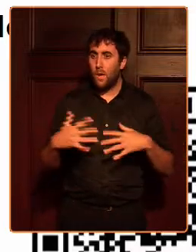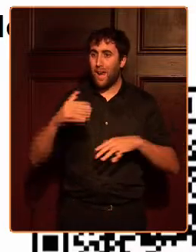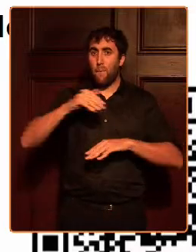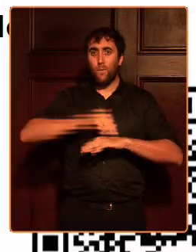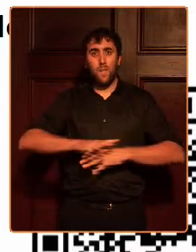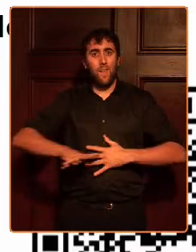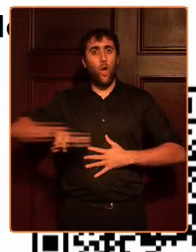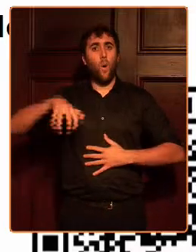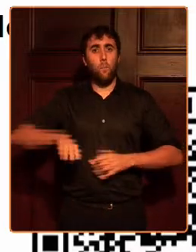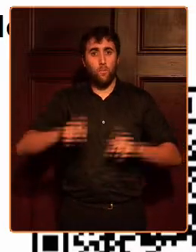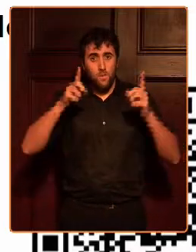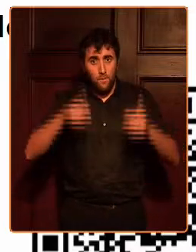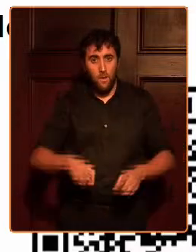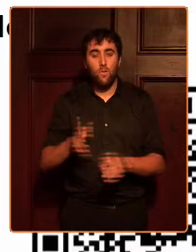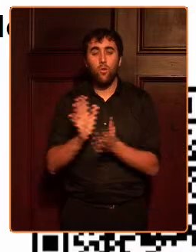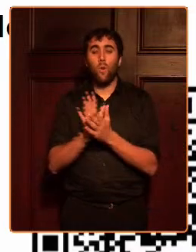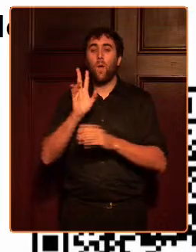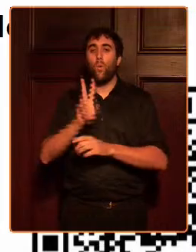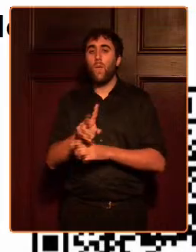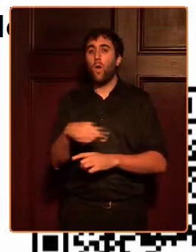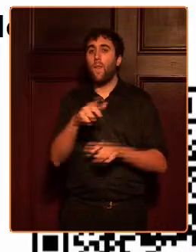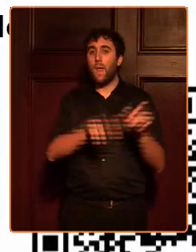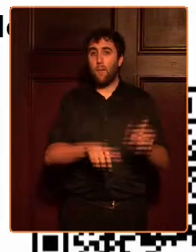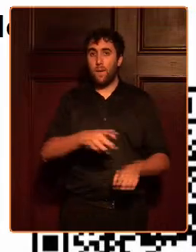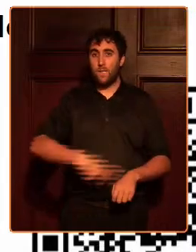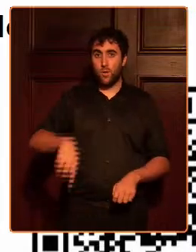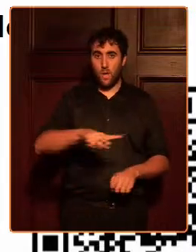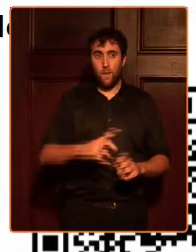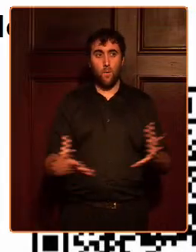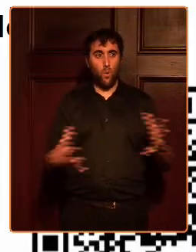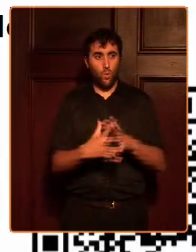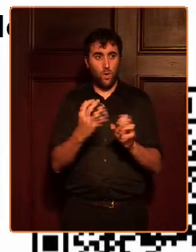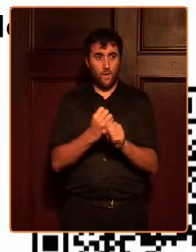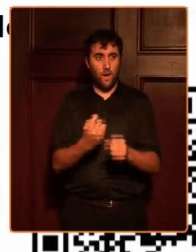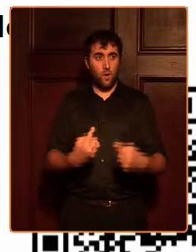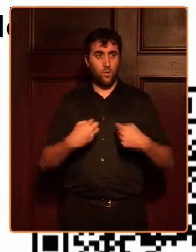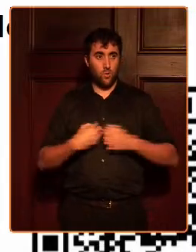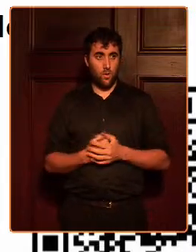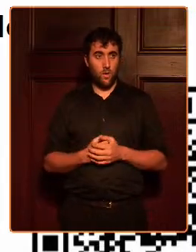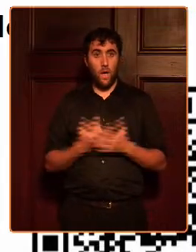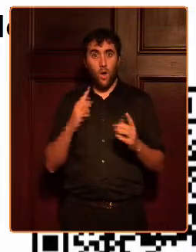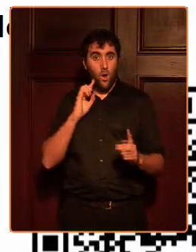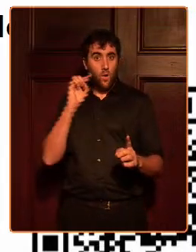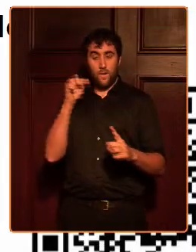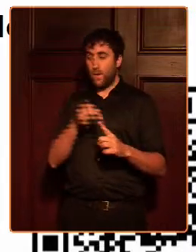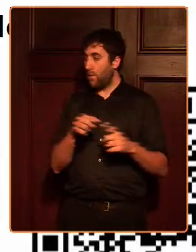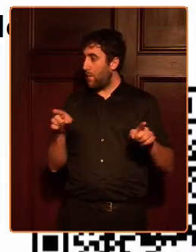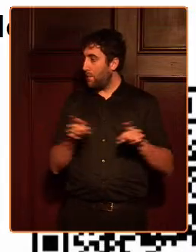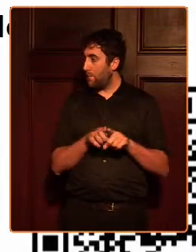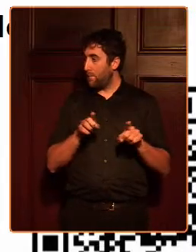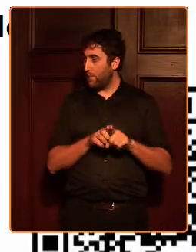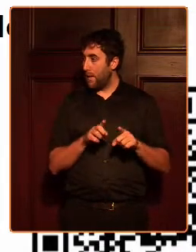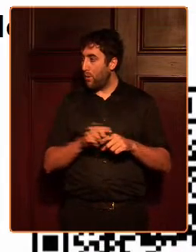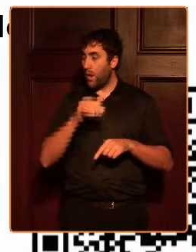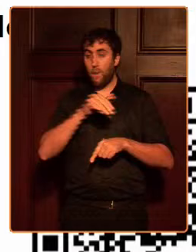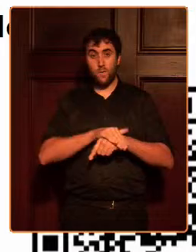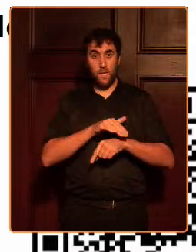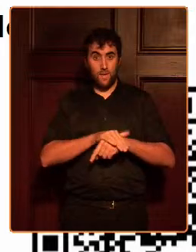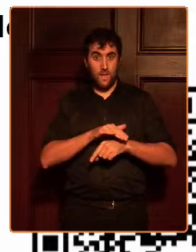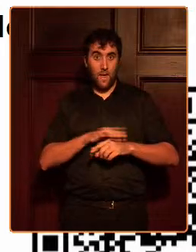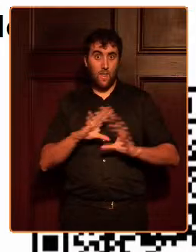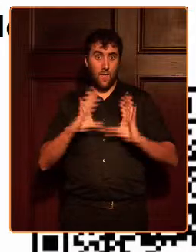un compromiso en el cuidado de la comunidad que confía en nosotros. En ese camino estamos, asumiendo nuestras responsabilidades